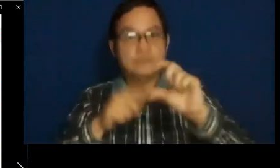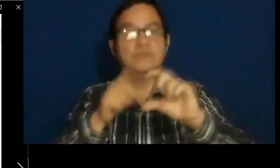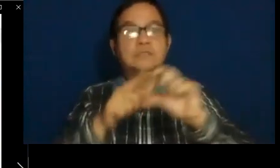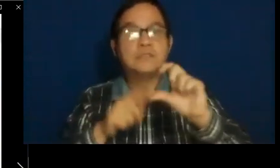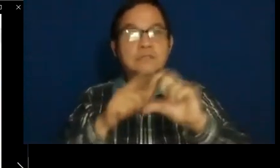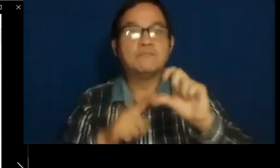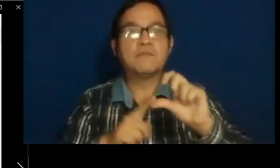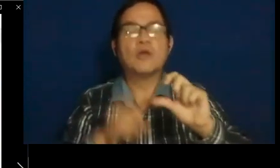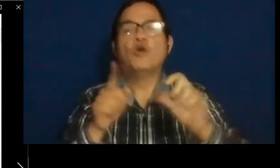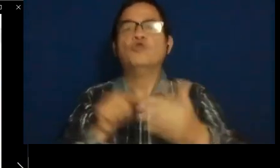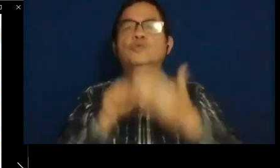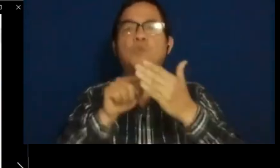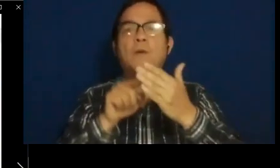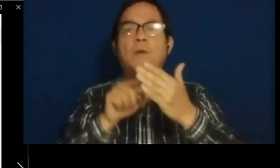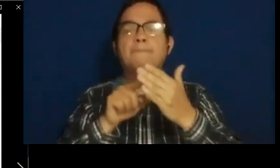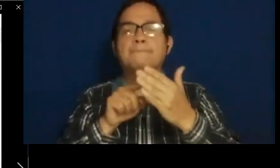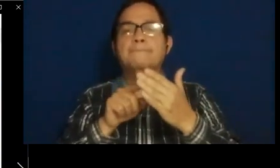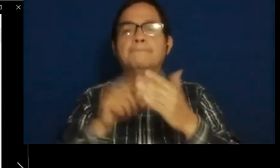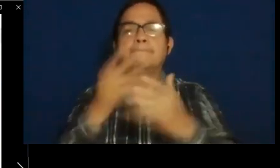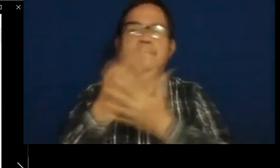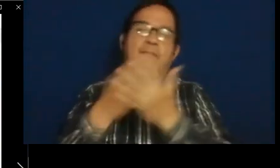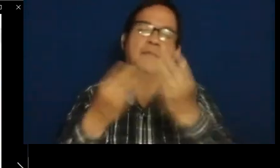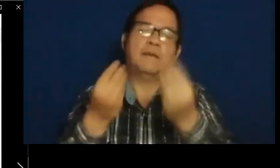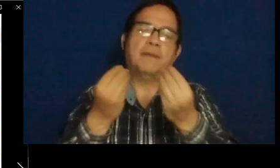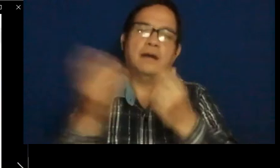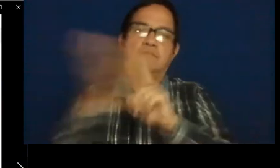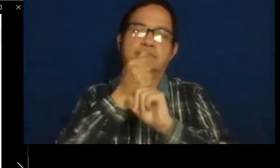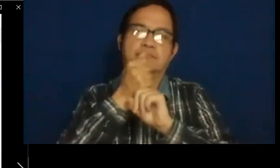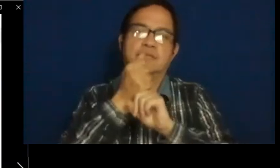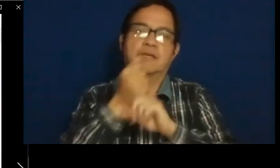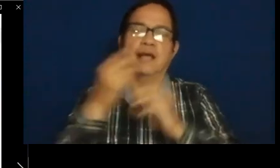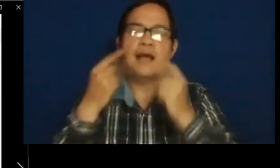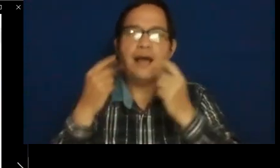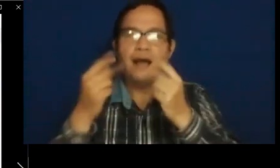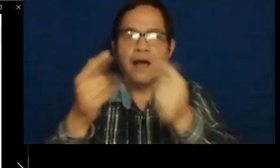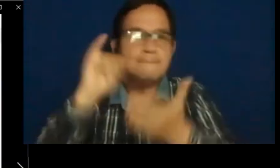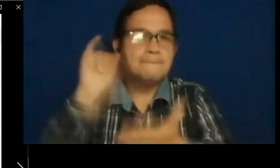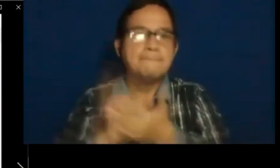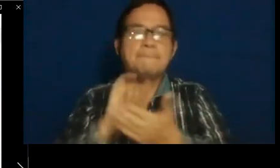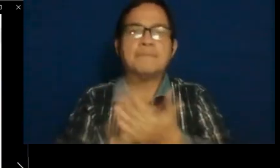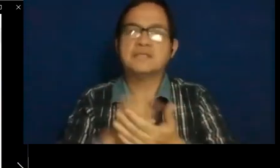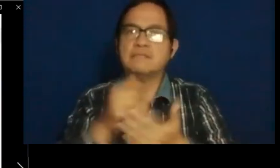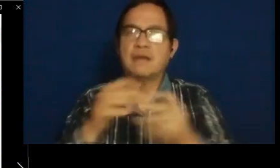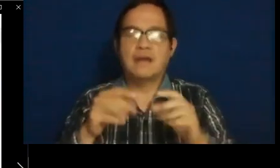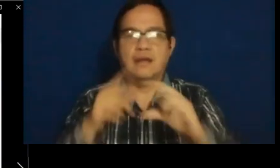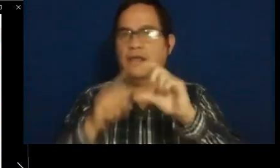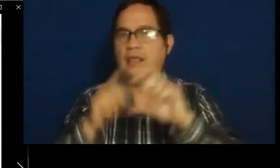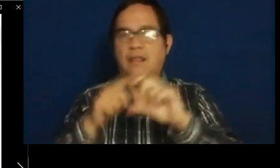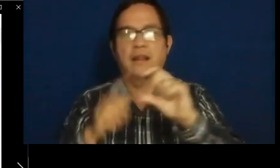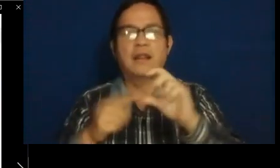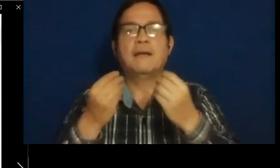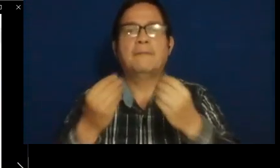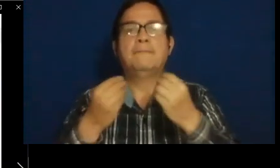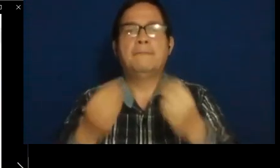una expresión matemática para obtener la aceleración, pues vas a utilizar esa misma expresión, esa misma ecuación para calcular